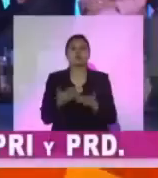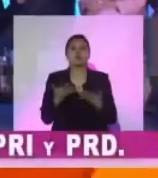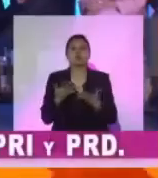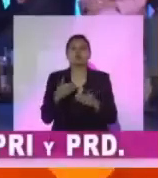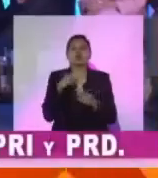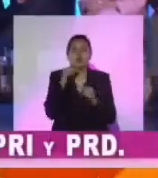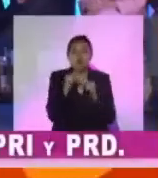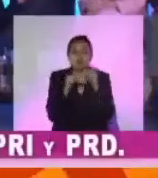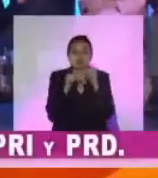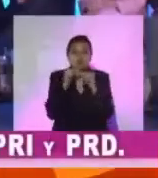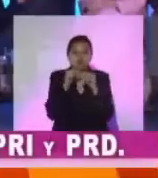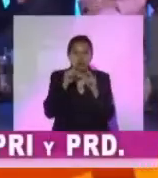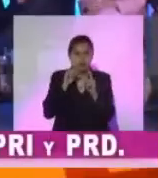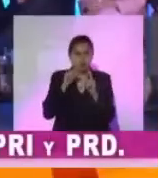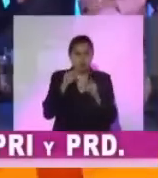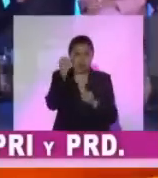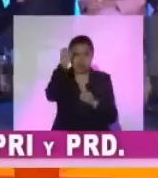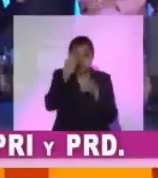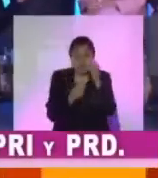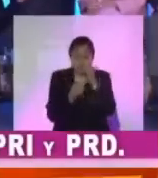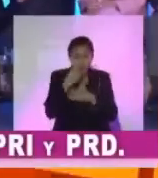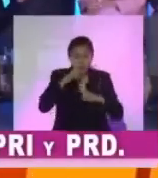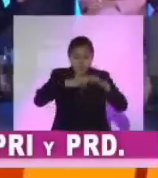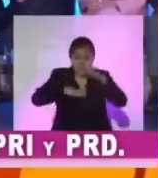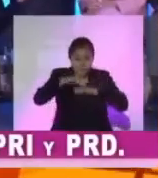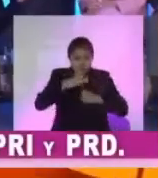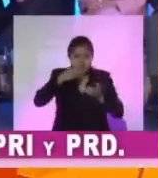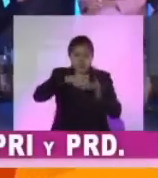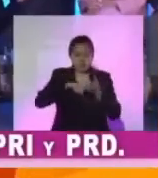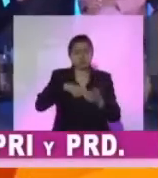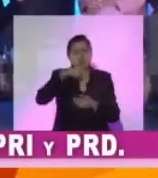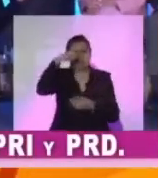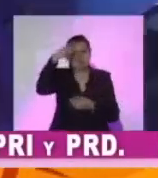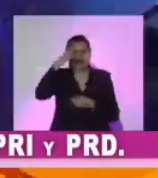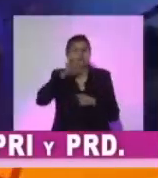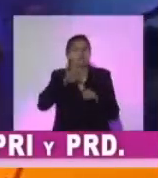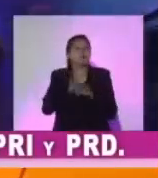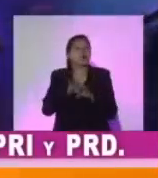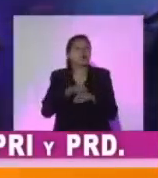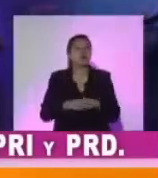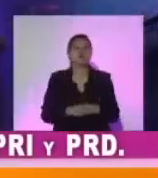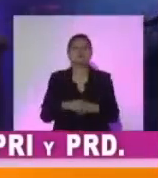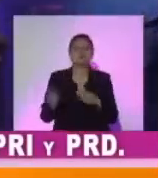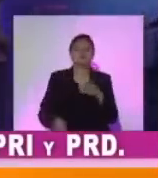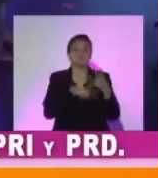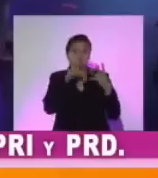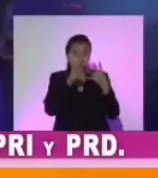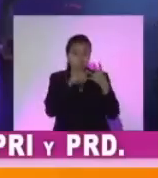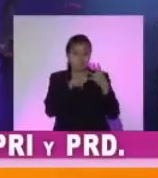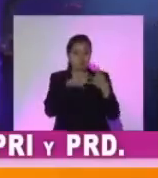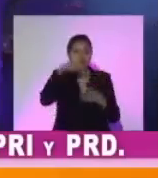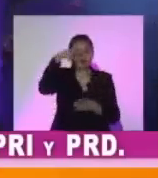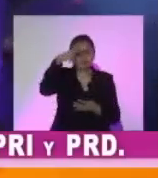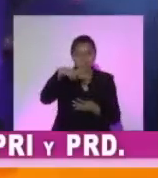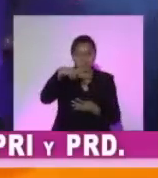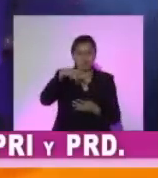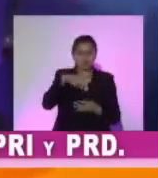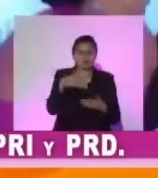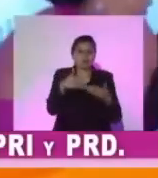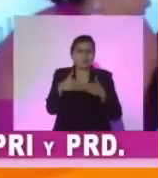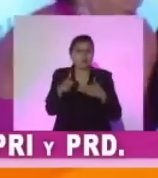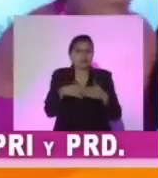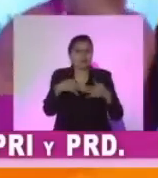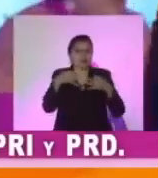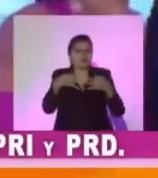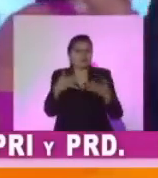eh regional para el fomento del libro en América Latina y el Caribe eh se llama Roxana del Consuelo saizar Guerrero licenciada en ciencias de la